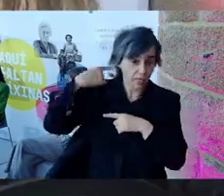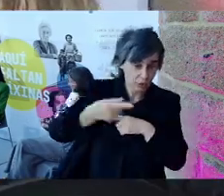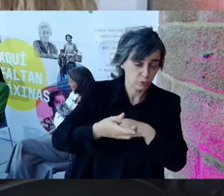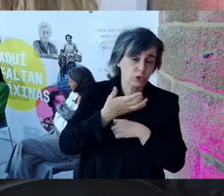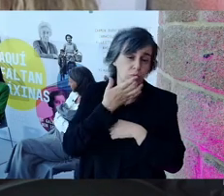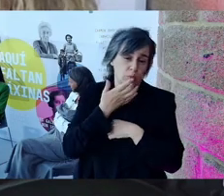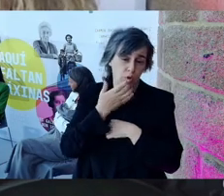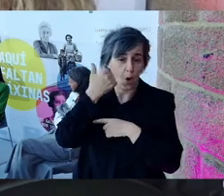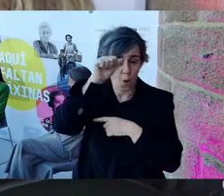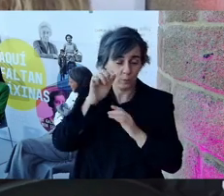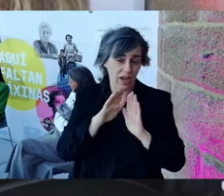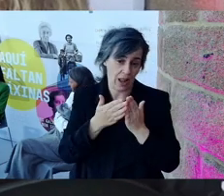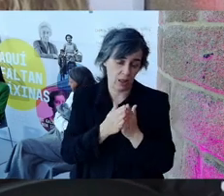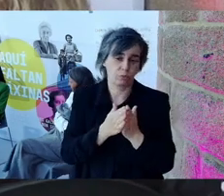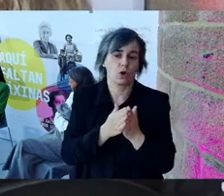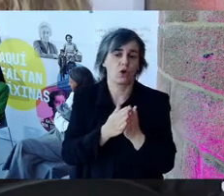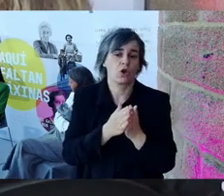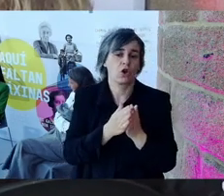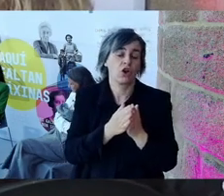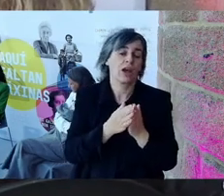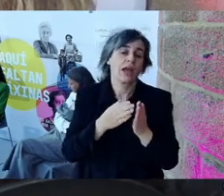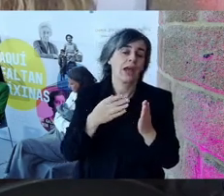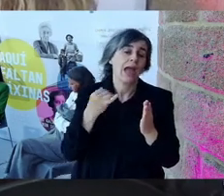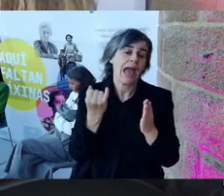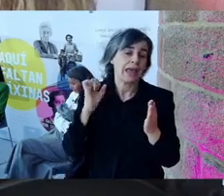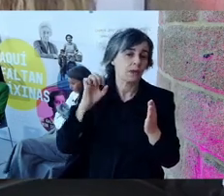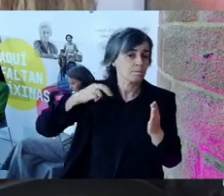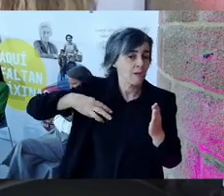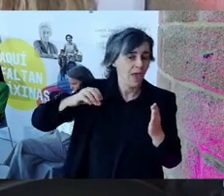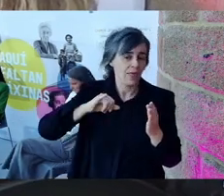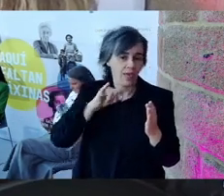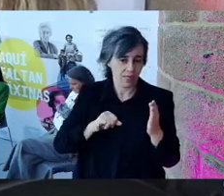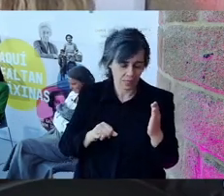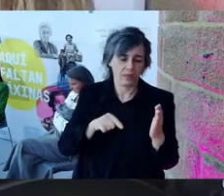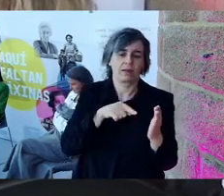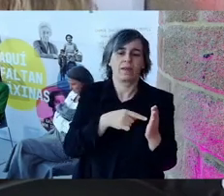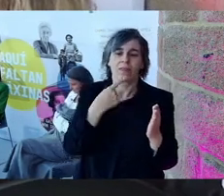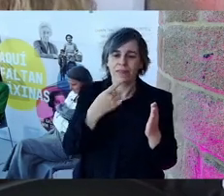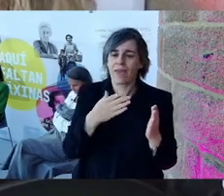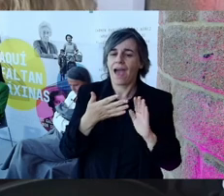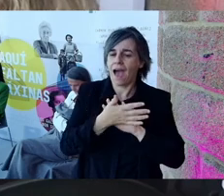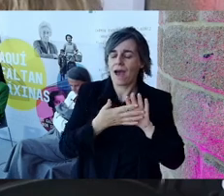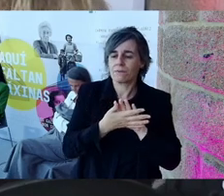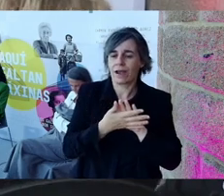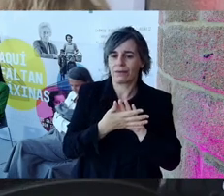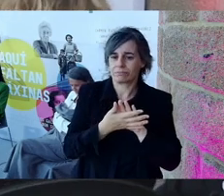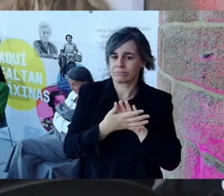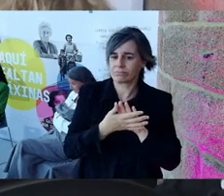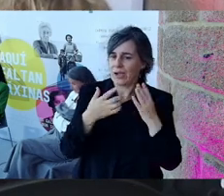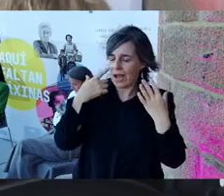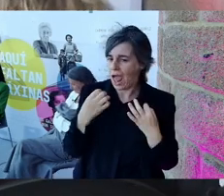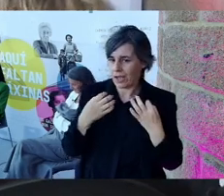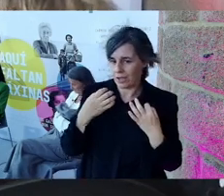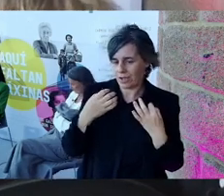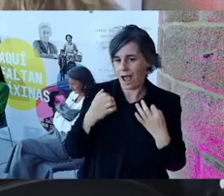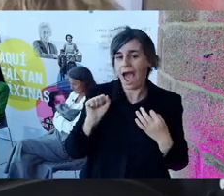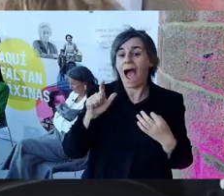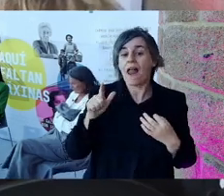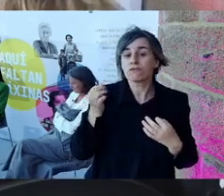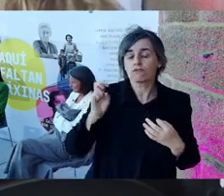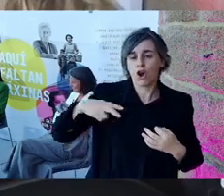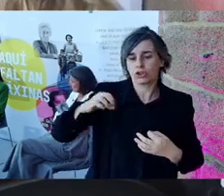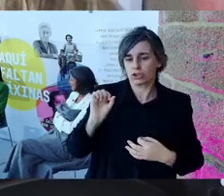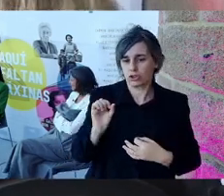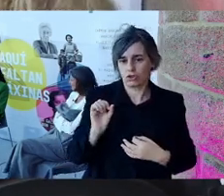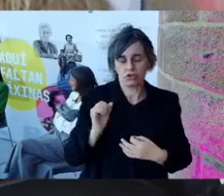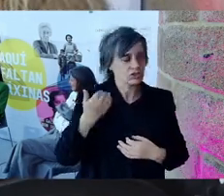crónicas posteriores, la de Jiménez de Rada, nos habla de un repudio, de que directamente Alfonso ya no soportaría más la